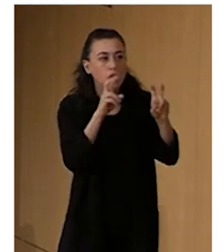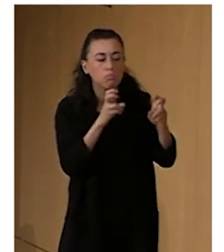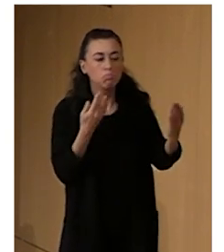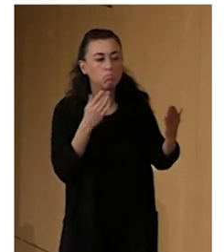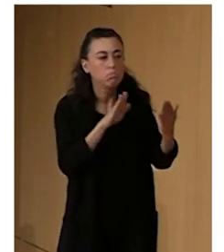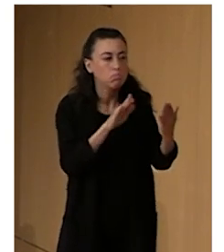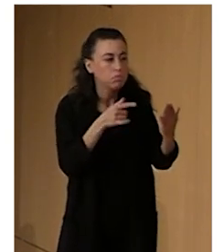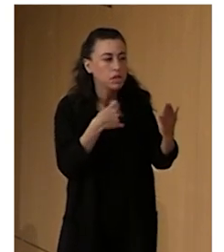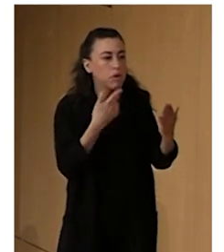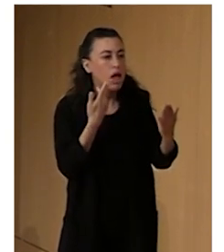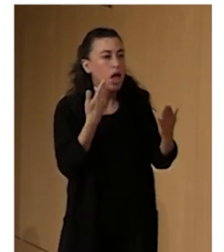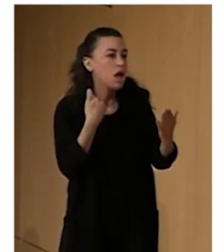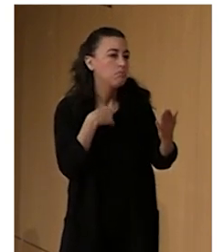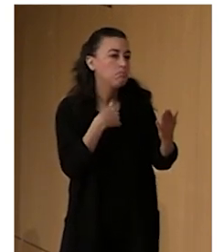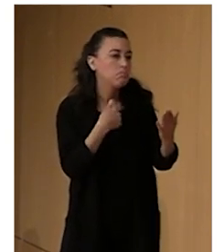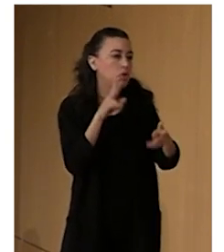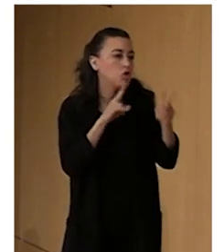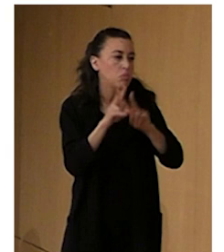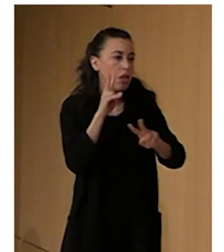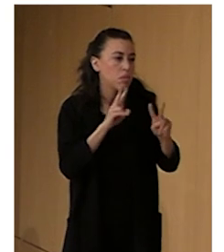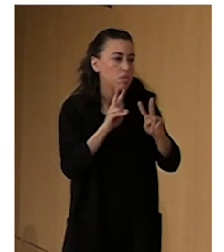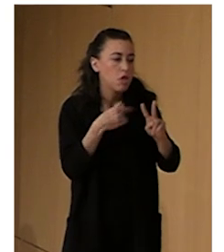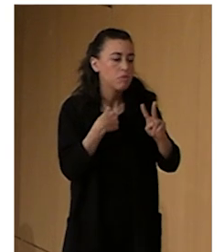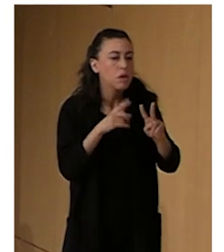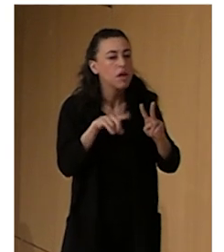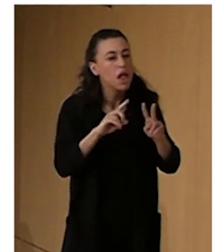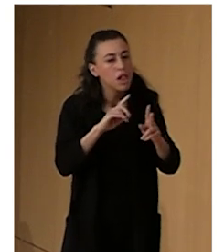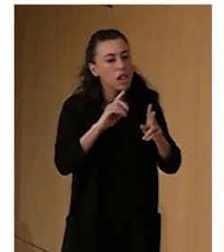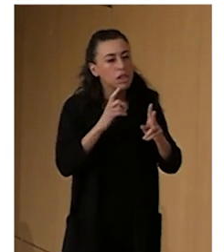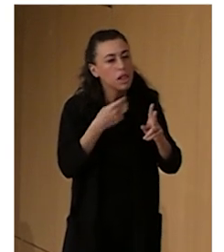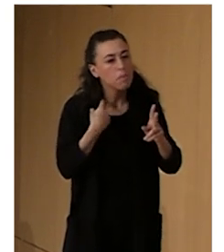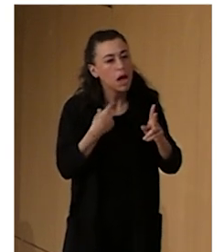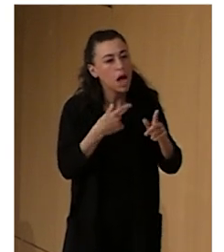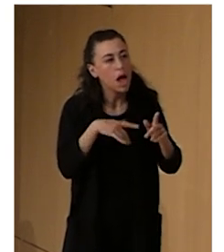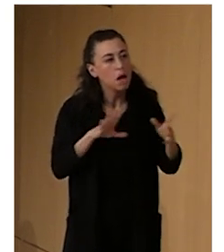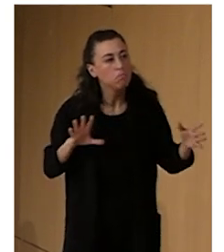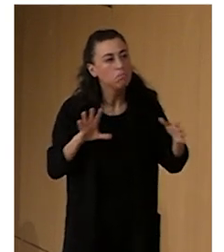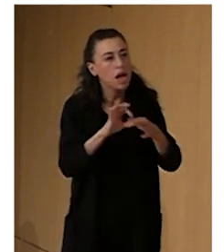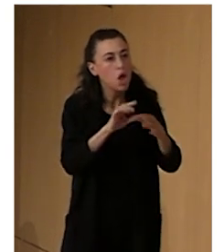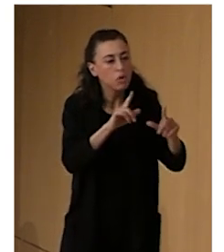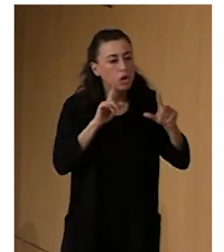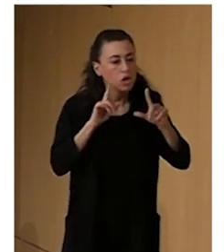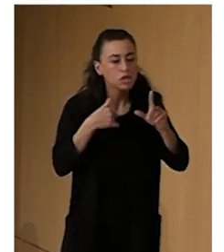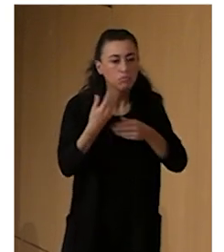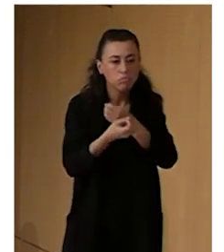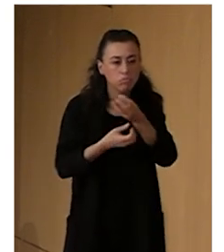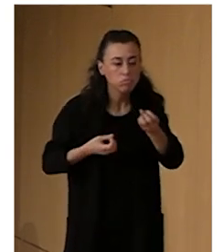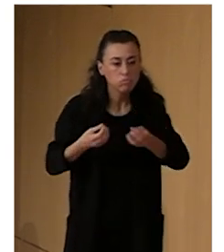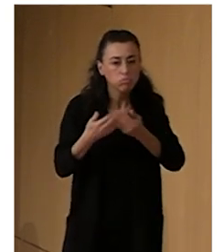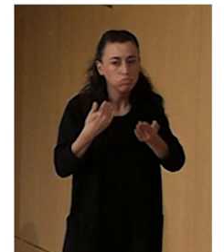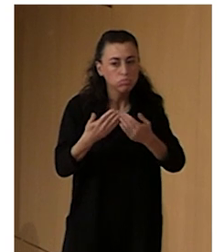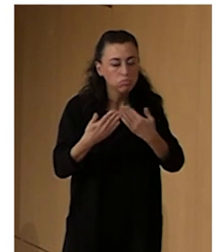observación de de las escenas No y esa conversación en torno a esos protagonistas de las obras para poder identificar